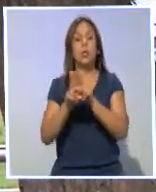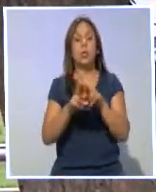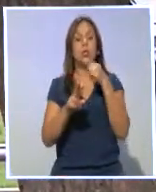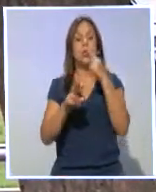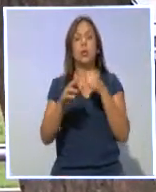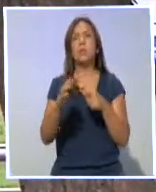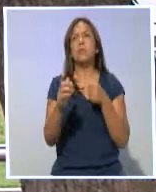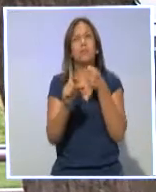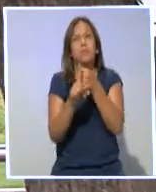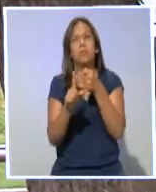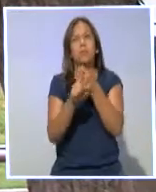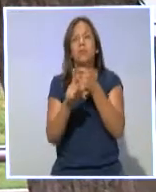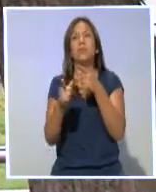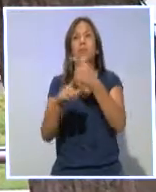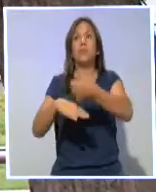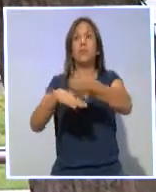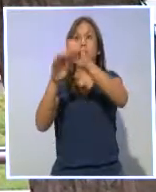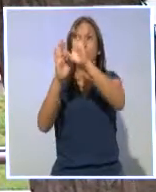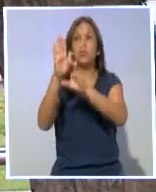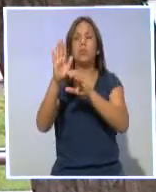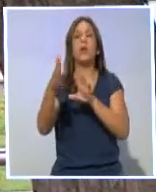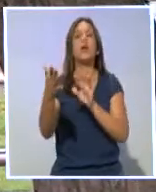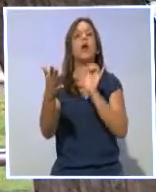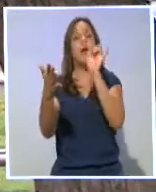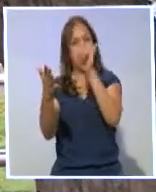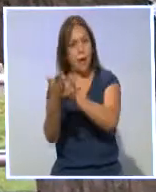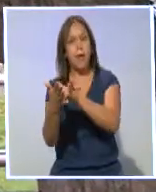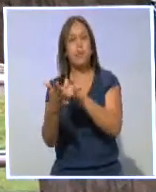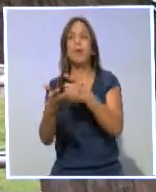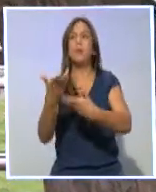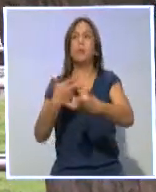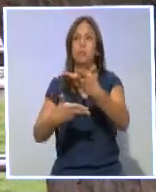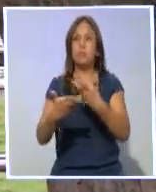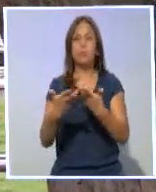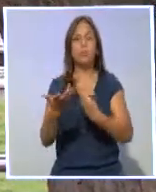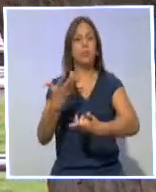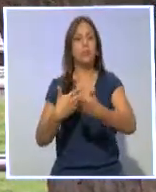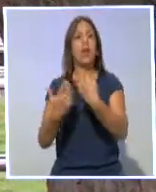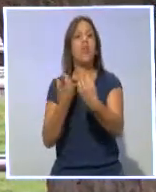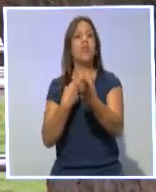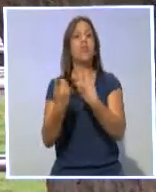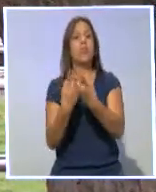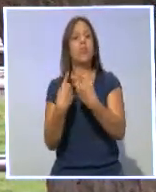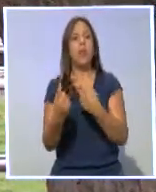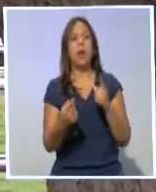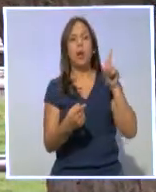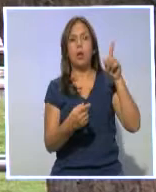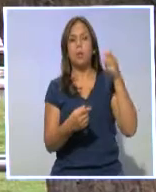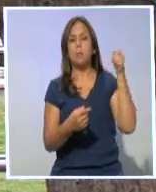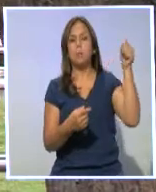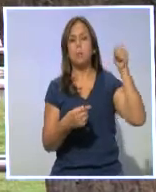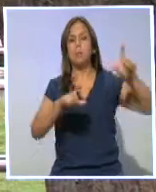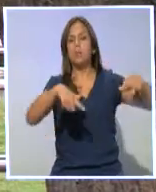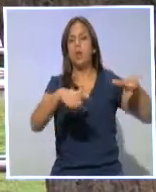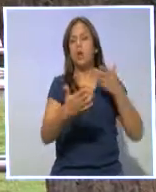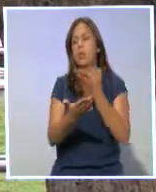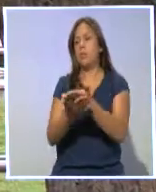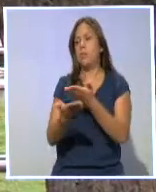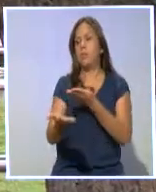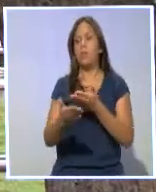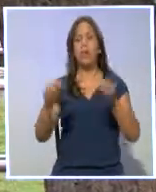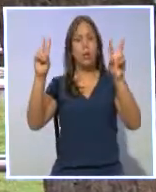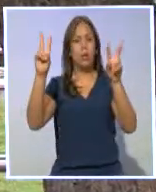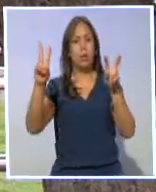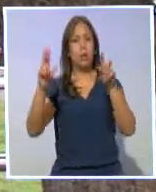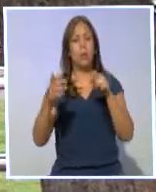para presionar que se mantenga la pregunta que fue socializada durante las mesas de diálogo de iniciativa del Gobierno Nacional con respecto